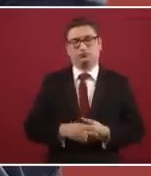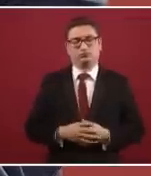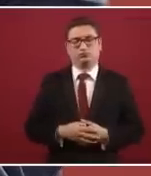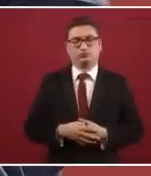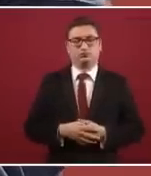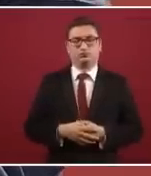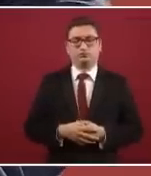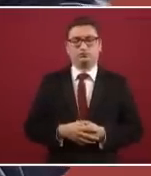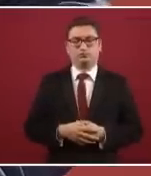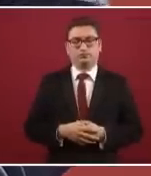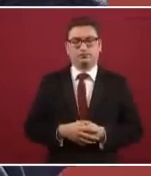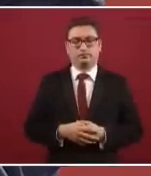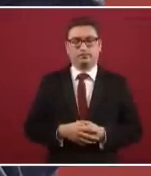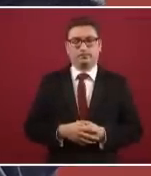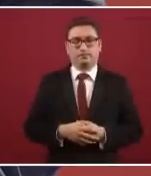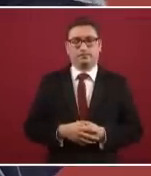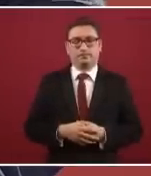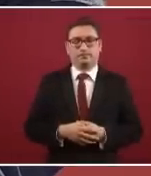sino que